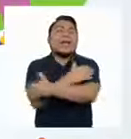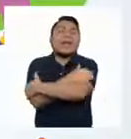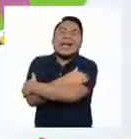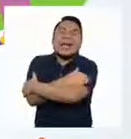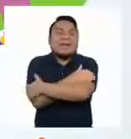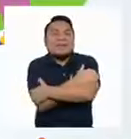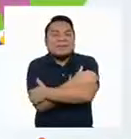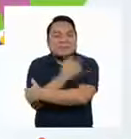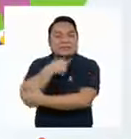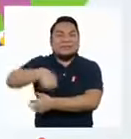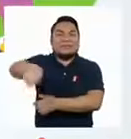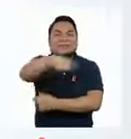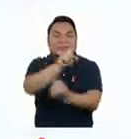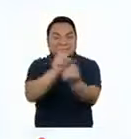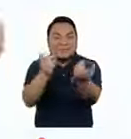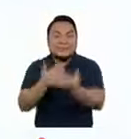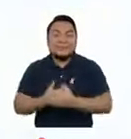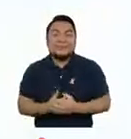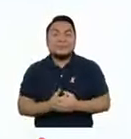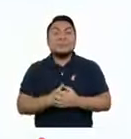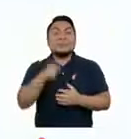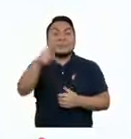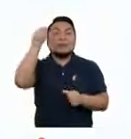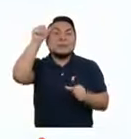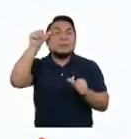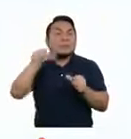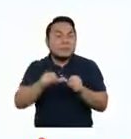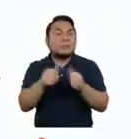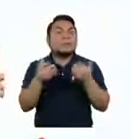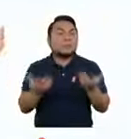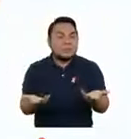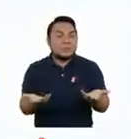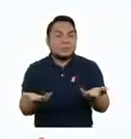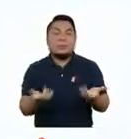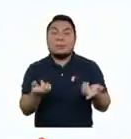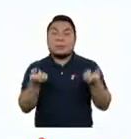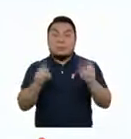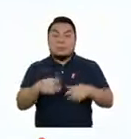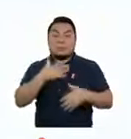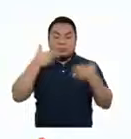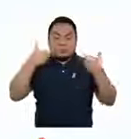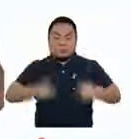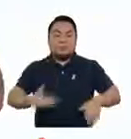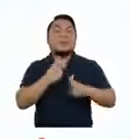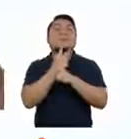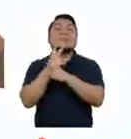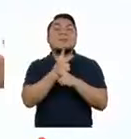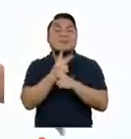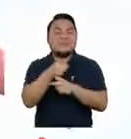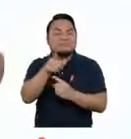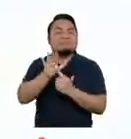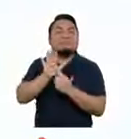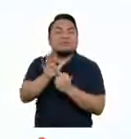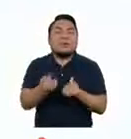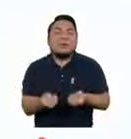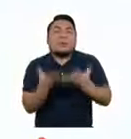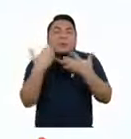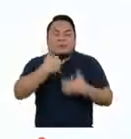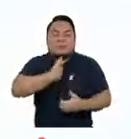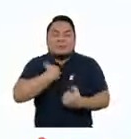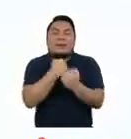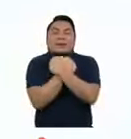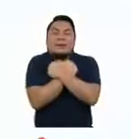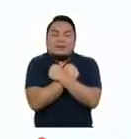¡Abrazos de osa a la distancia! Y recuerden que cuando nos cuidamos, demostramos